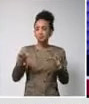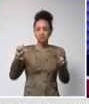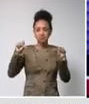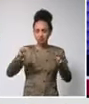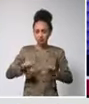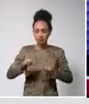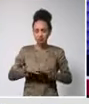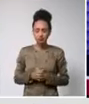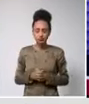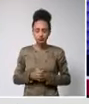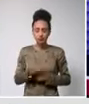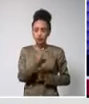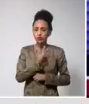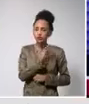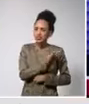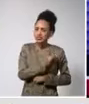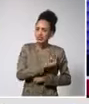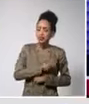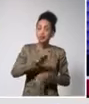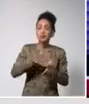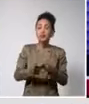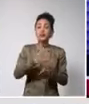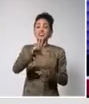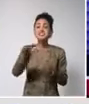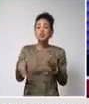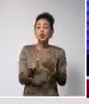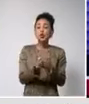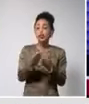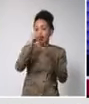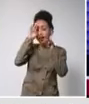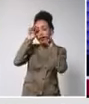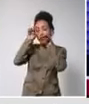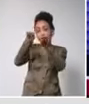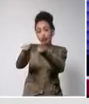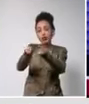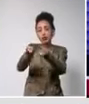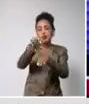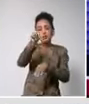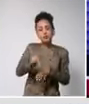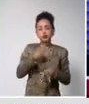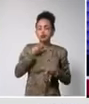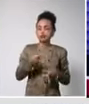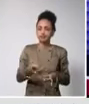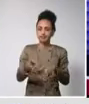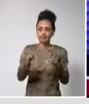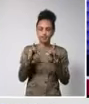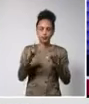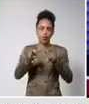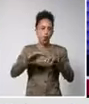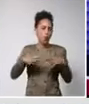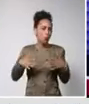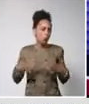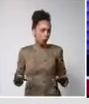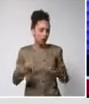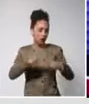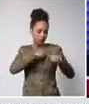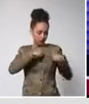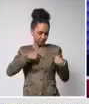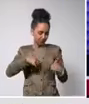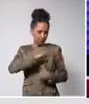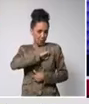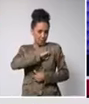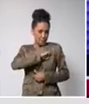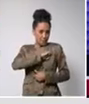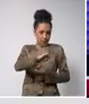y lamentablemente después de 5 días de estadía hospitalaria, el paciente hace una parada cardíaca en asistolia, de